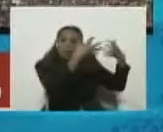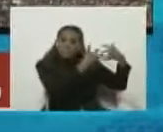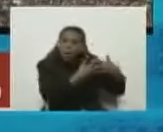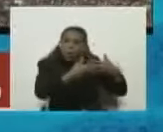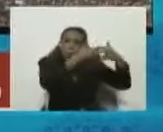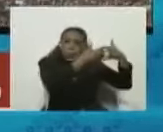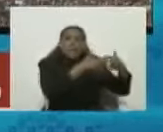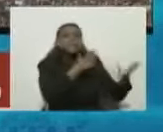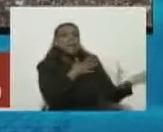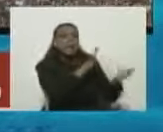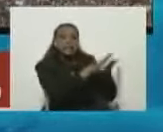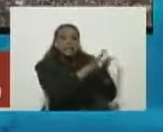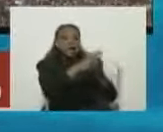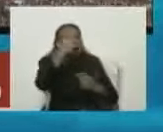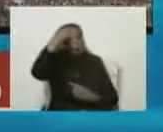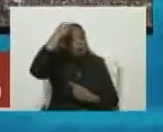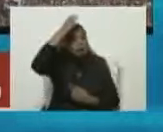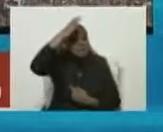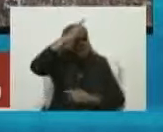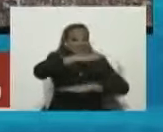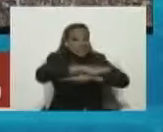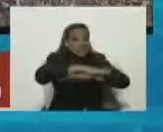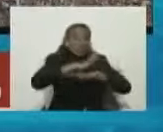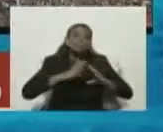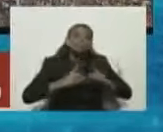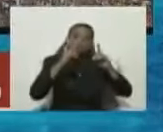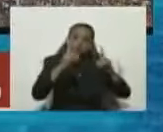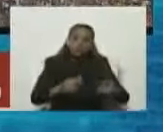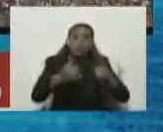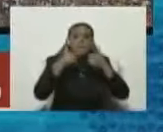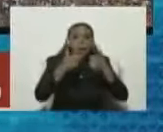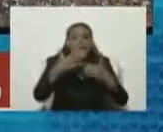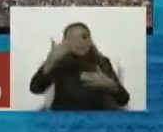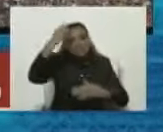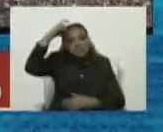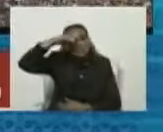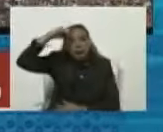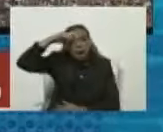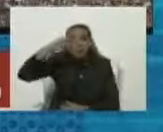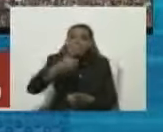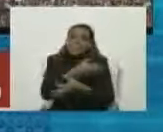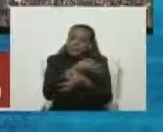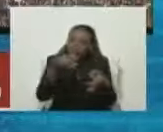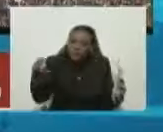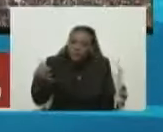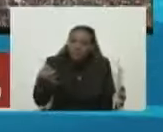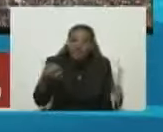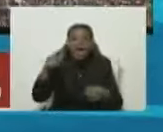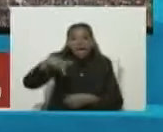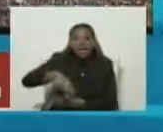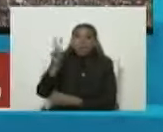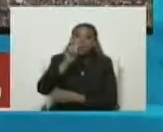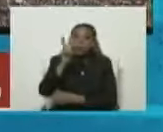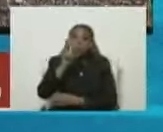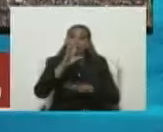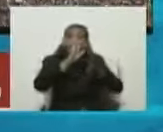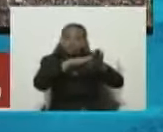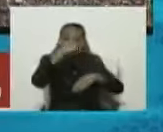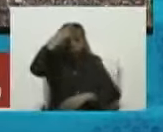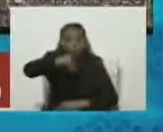esté tranquilo con su conciencia, porque tomó la decisión sabia y correcta. Y desde Venezuela,